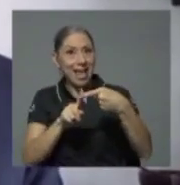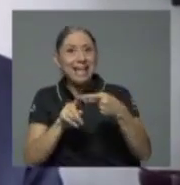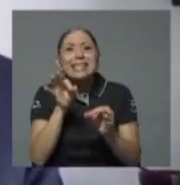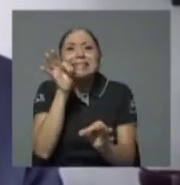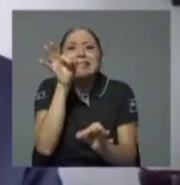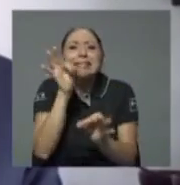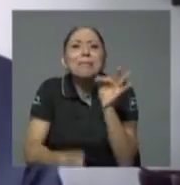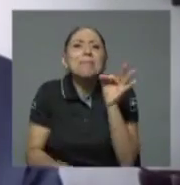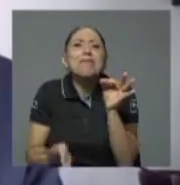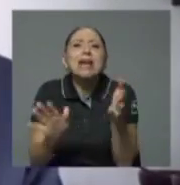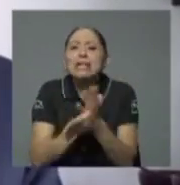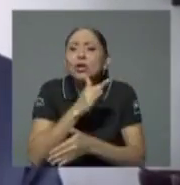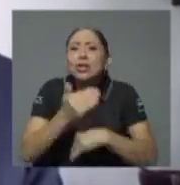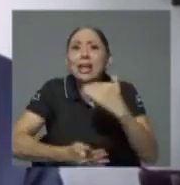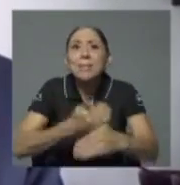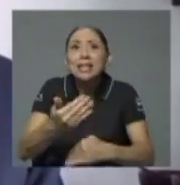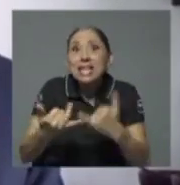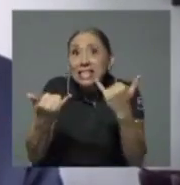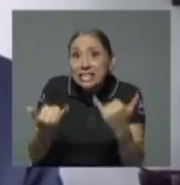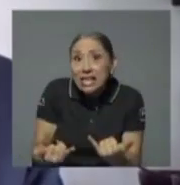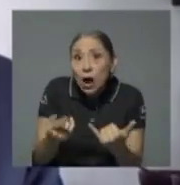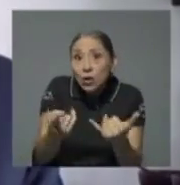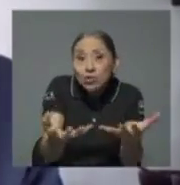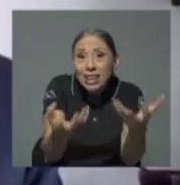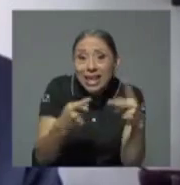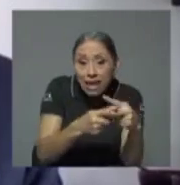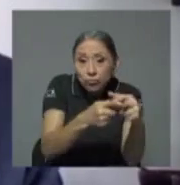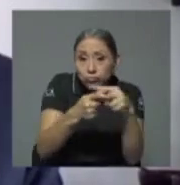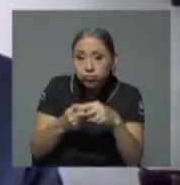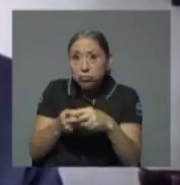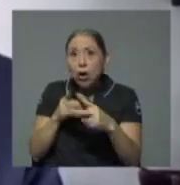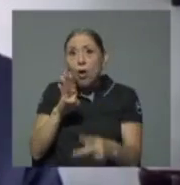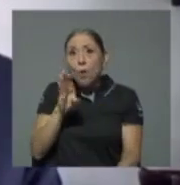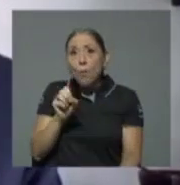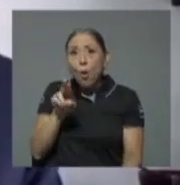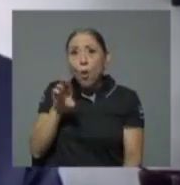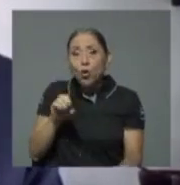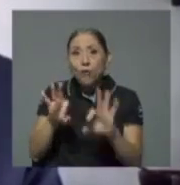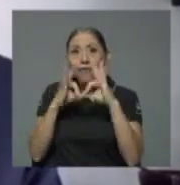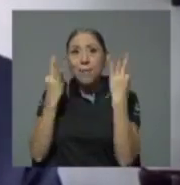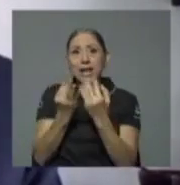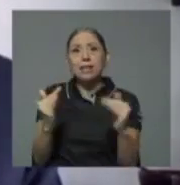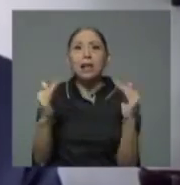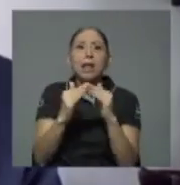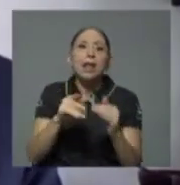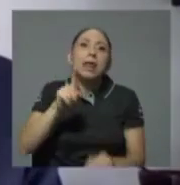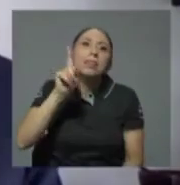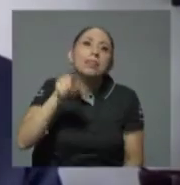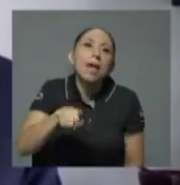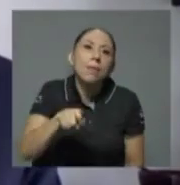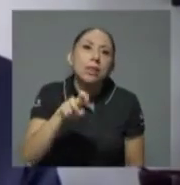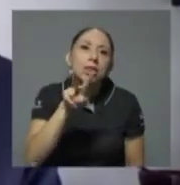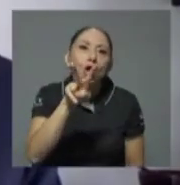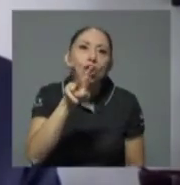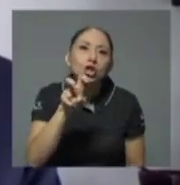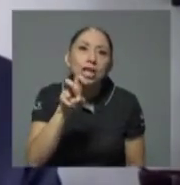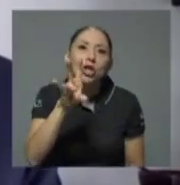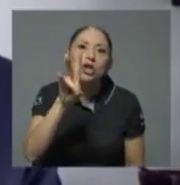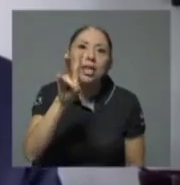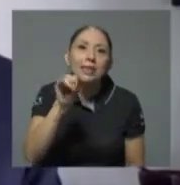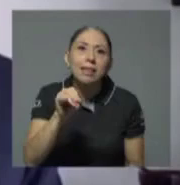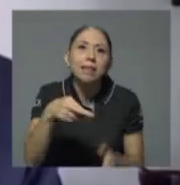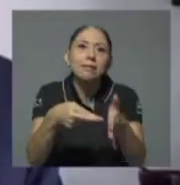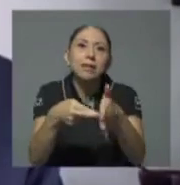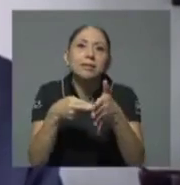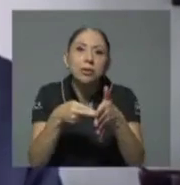para tener acceso a un bono familiar para la vivienda, hay que pasar por 270 requisitos, aunque usted no lo